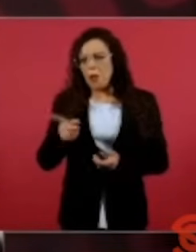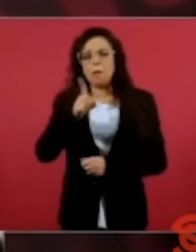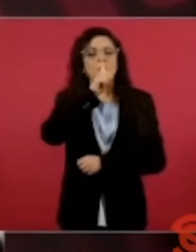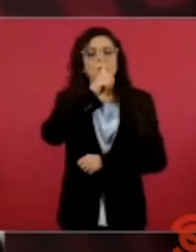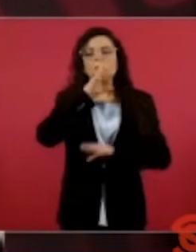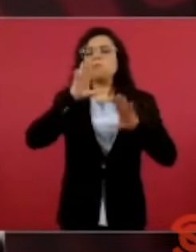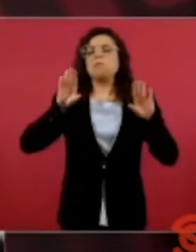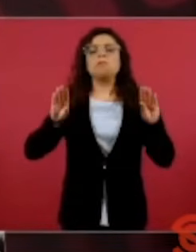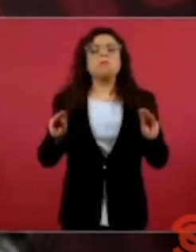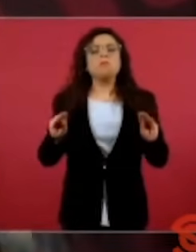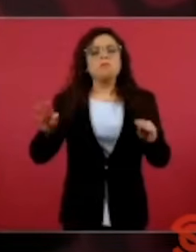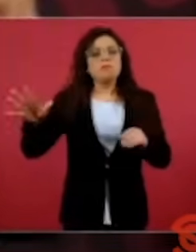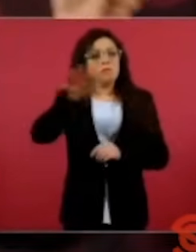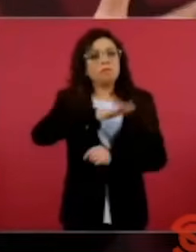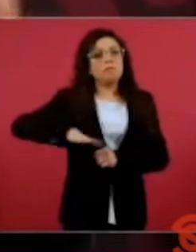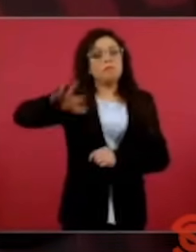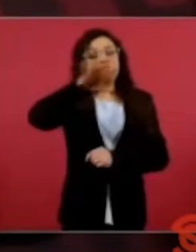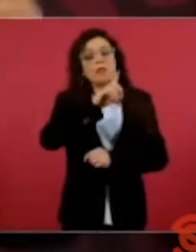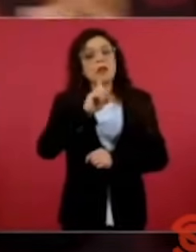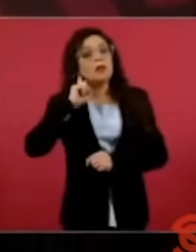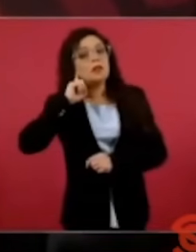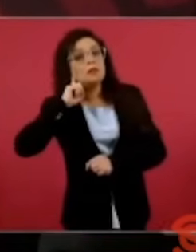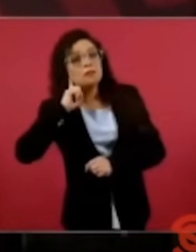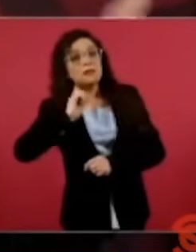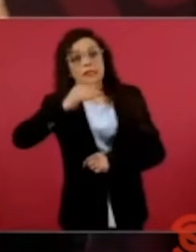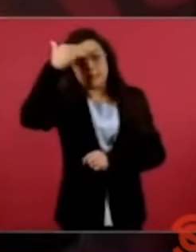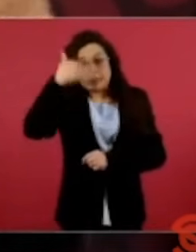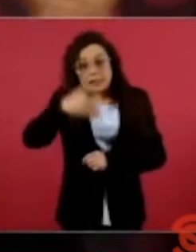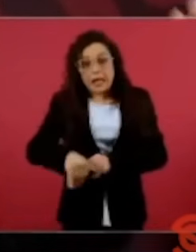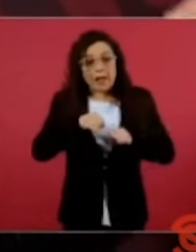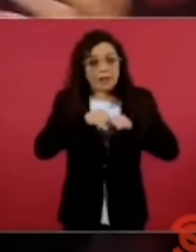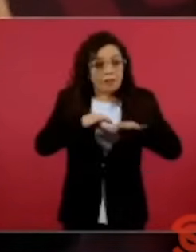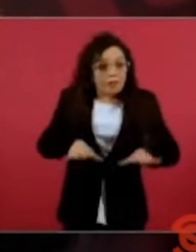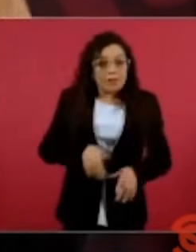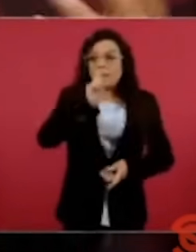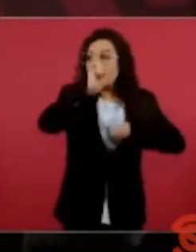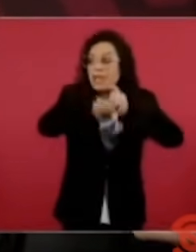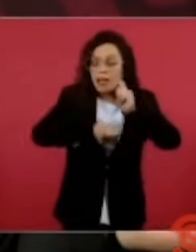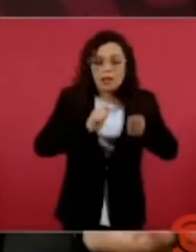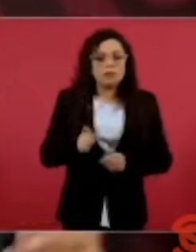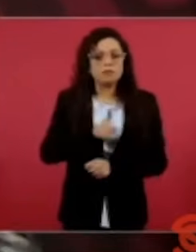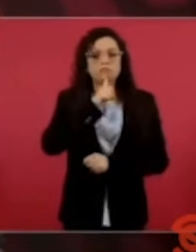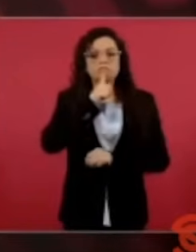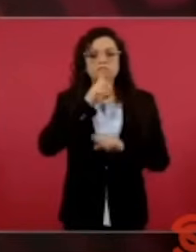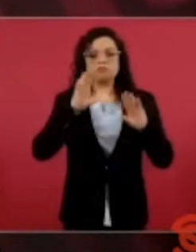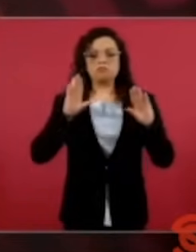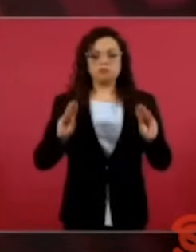nada sobre los jueces sobre los magistrados los